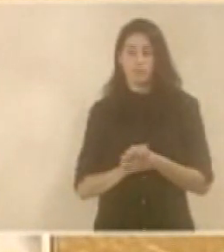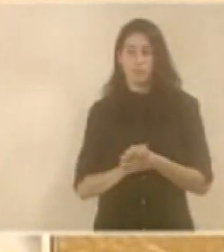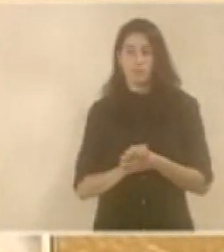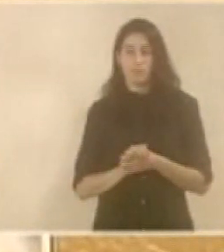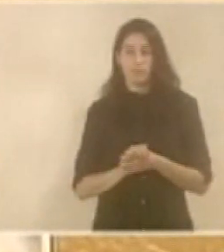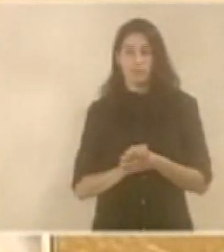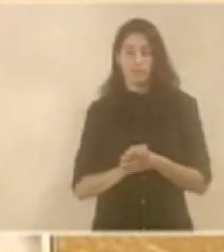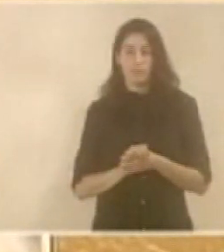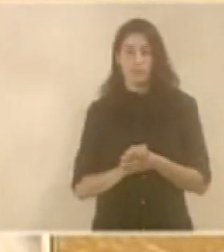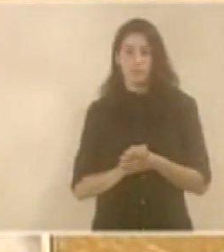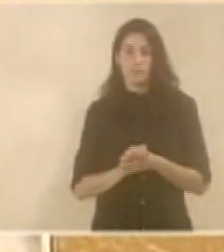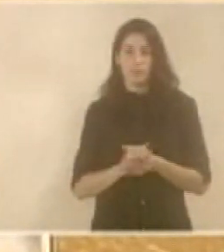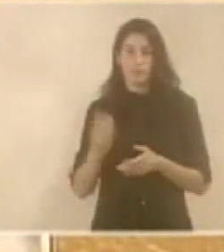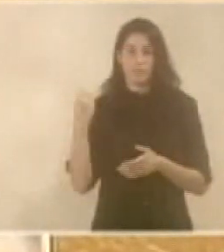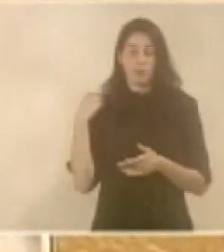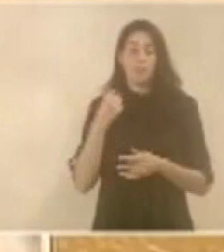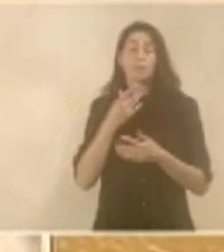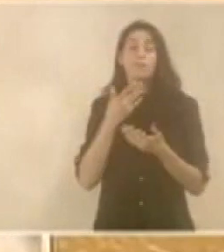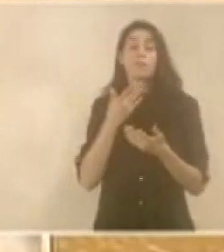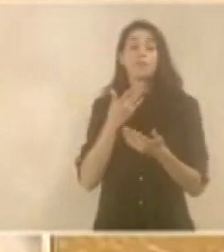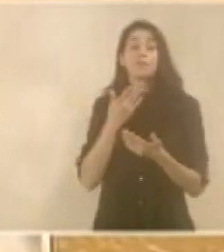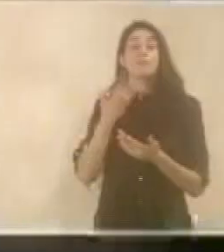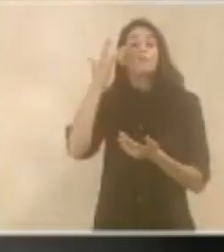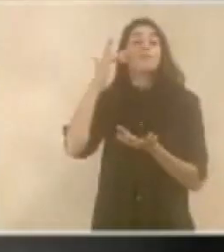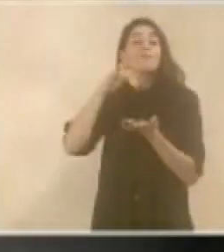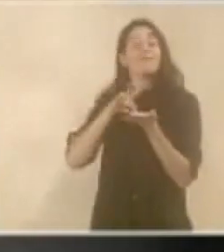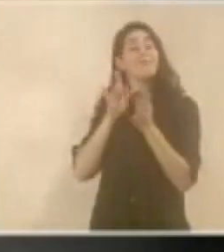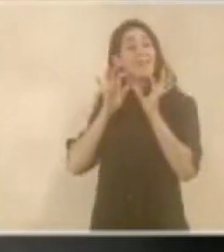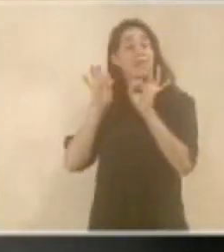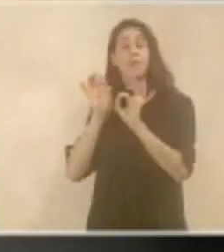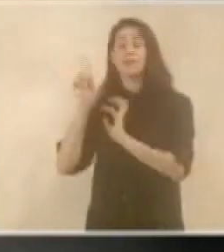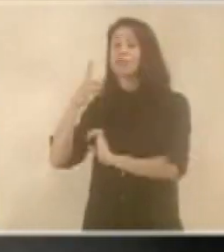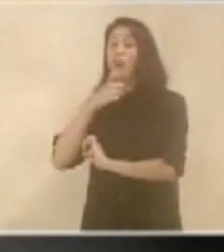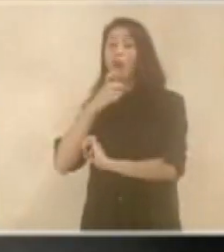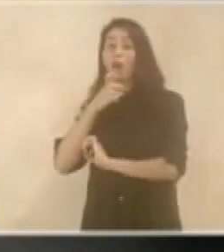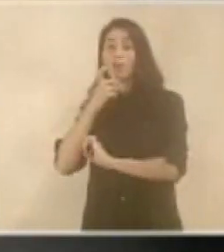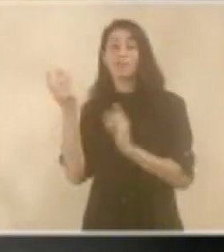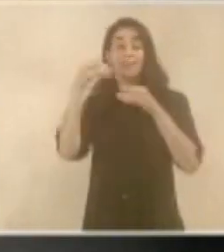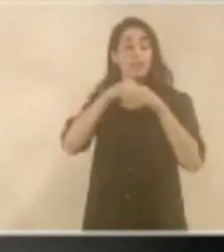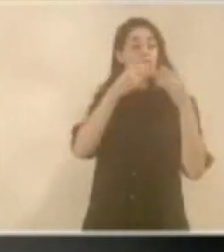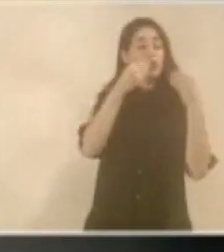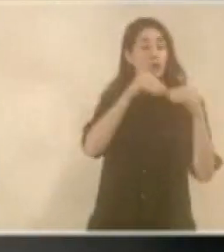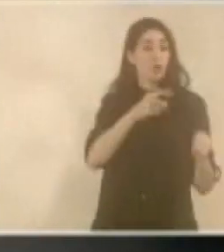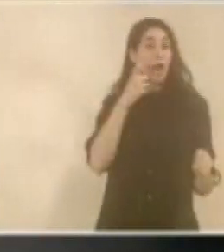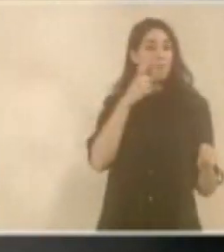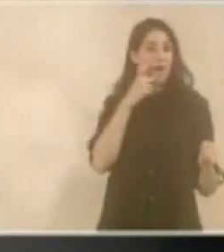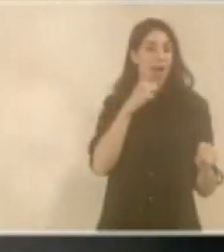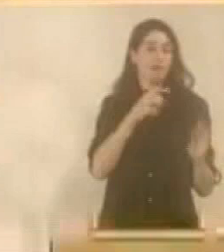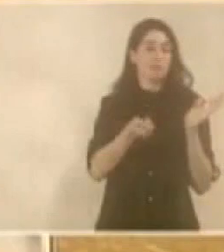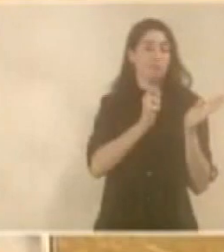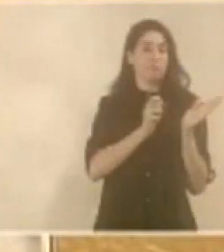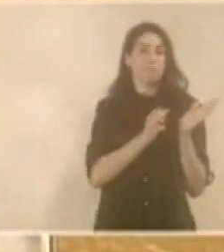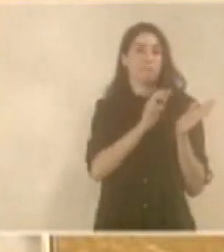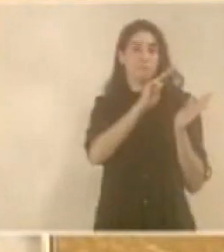páginas en La breve historia de Almería, obra editada en 1972 y cuyo autor es el padre Tapia, quien fuera